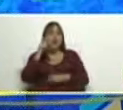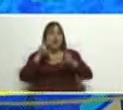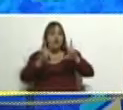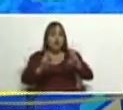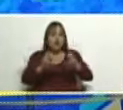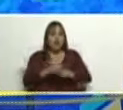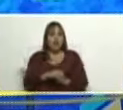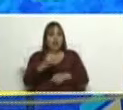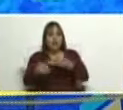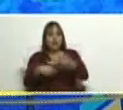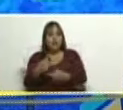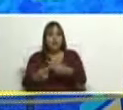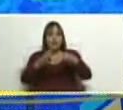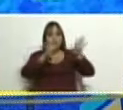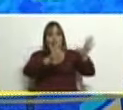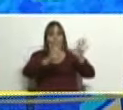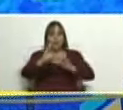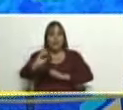90 días.